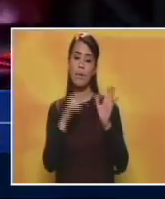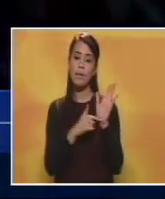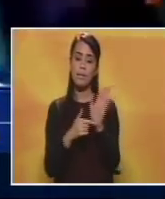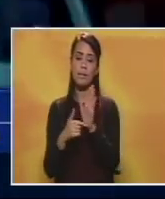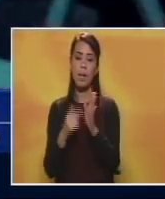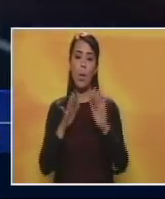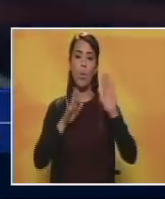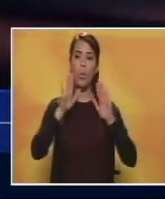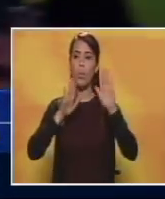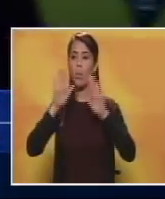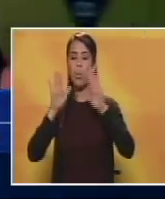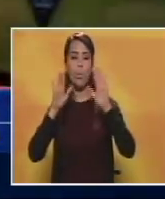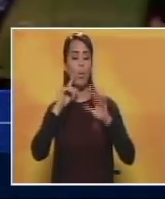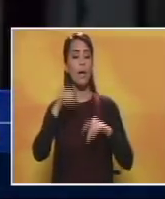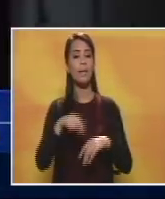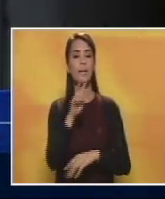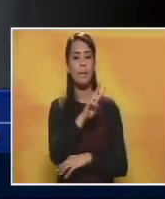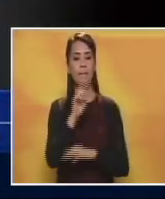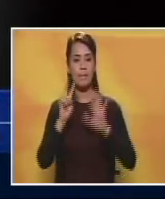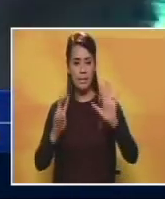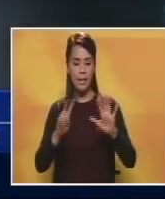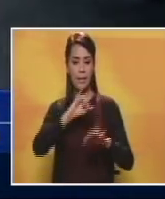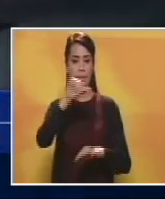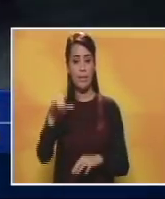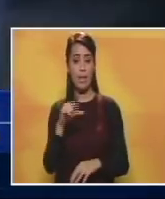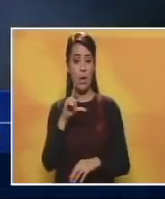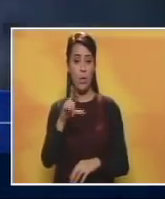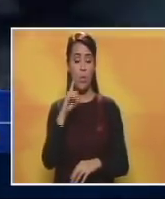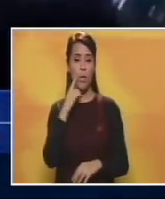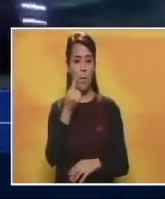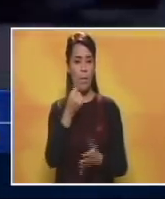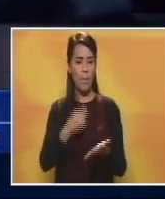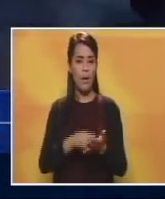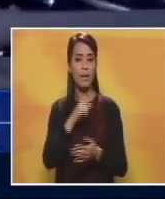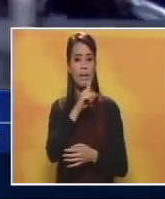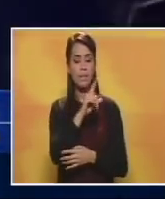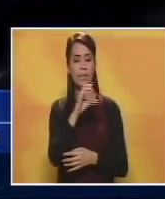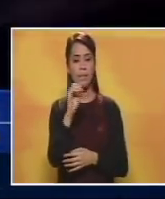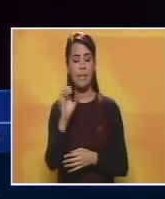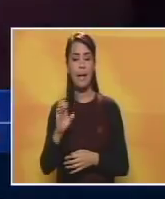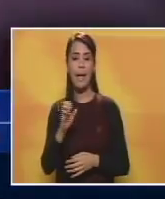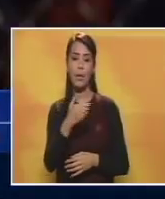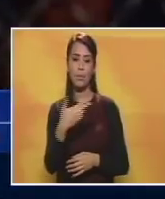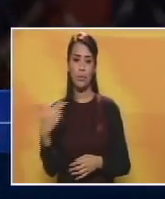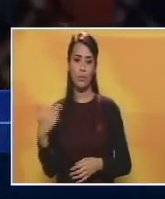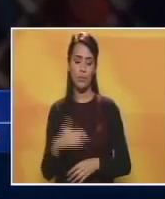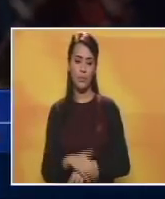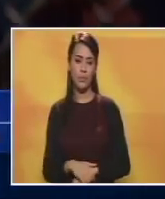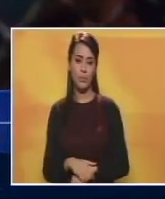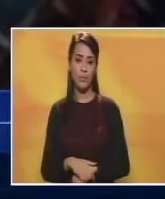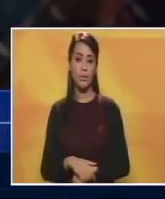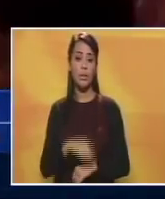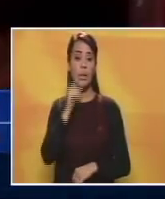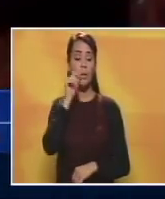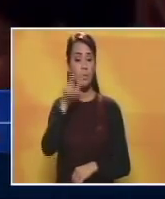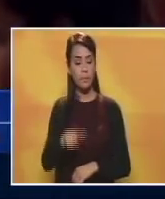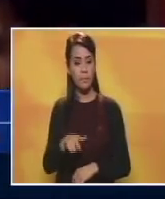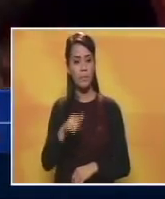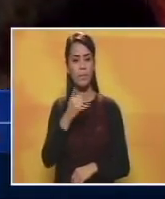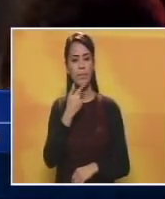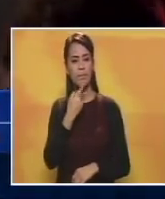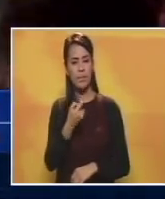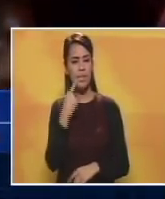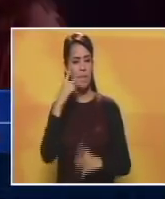una subasta y el remate será este 27 de julio con un precio mínimo de 100 euros. El intérprete de Terminator desarrolla un